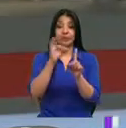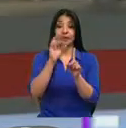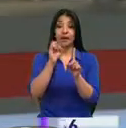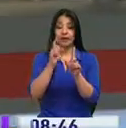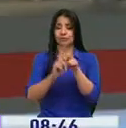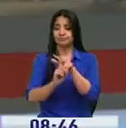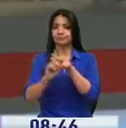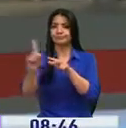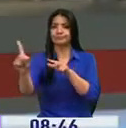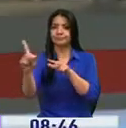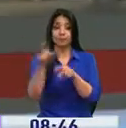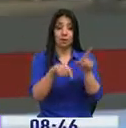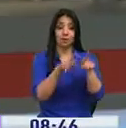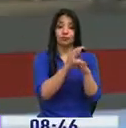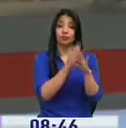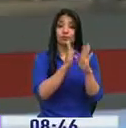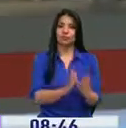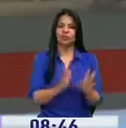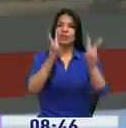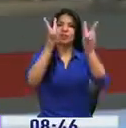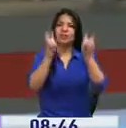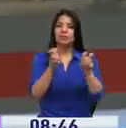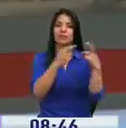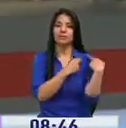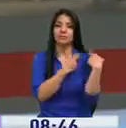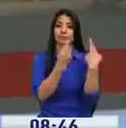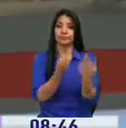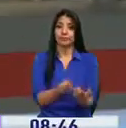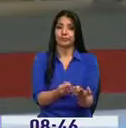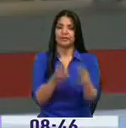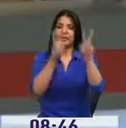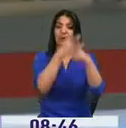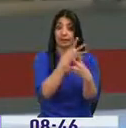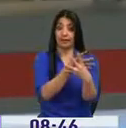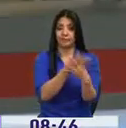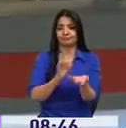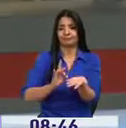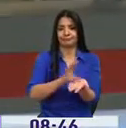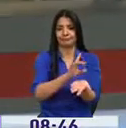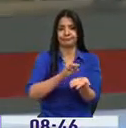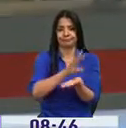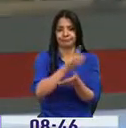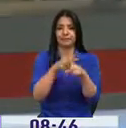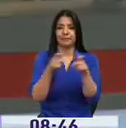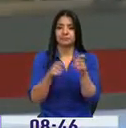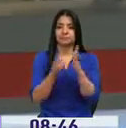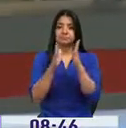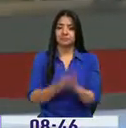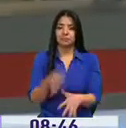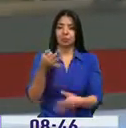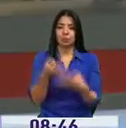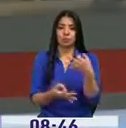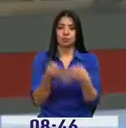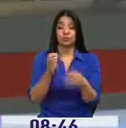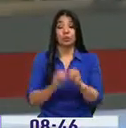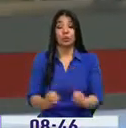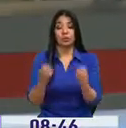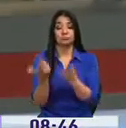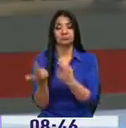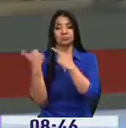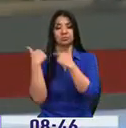la destitución de funcionarios de la cadena de responsabilidad de rehabilitación social del ex Ministerio de Justicia y los encargados de operaciones del